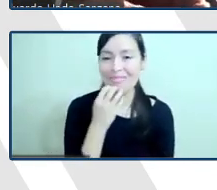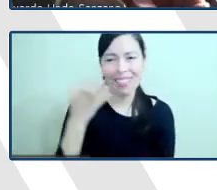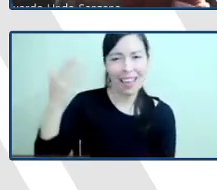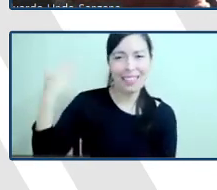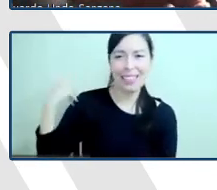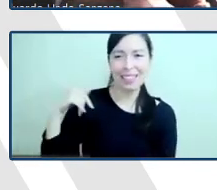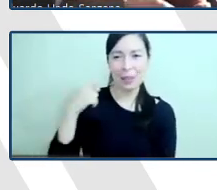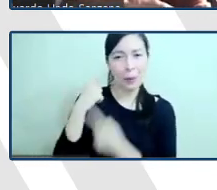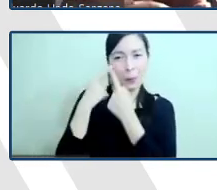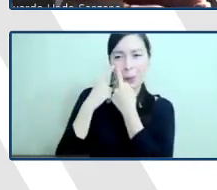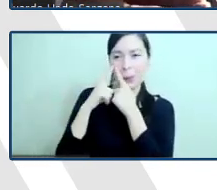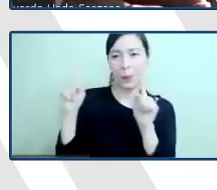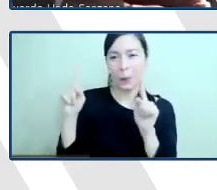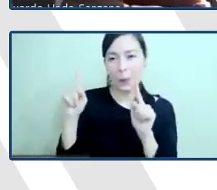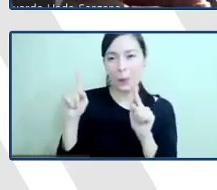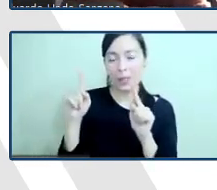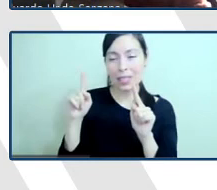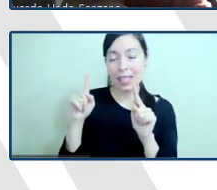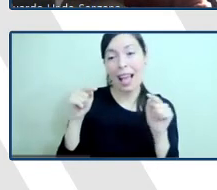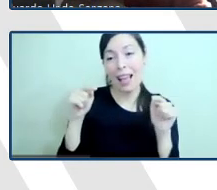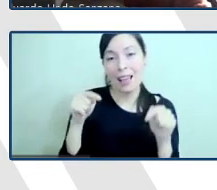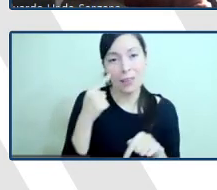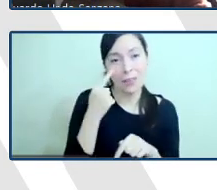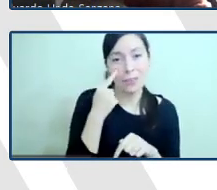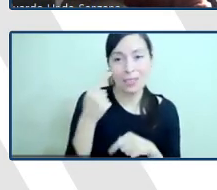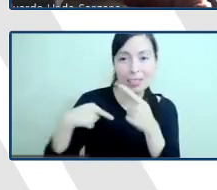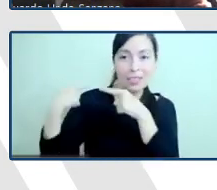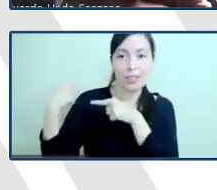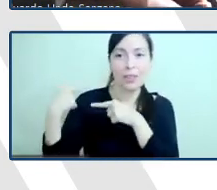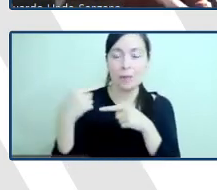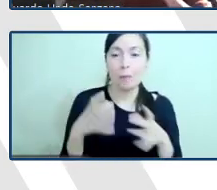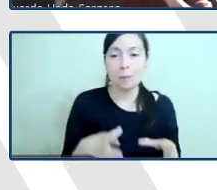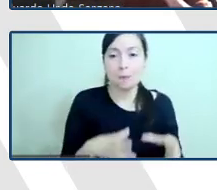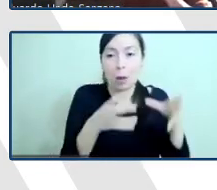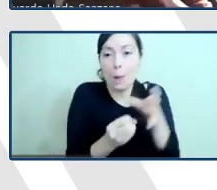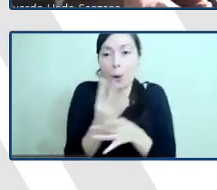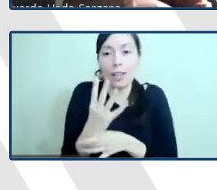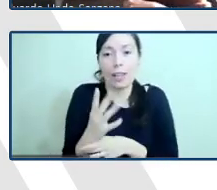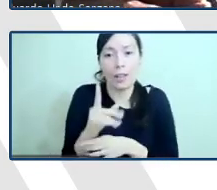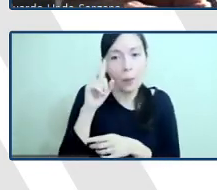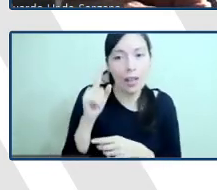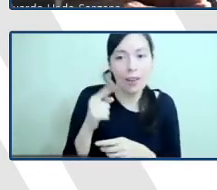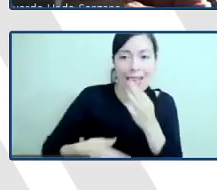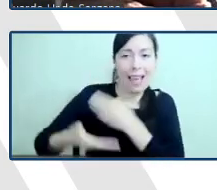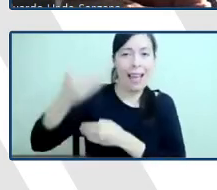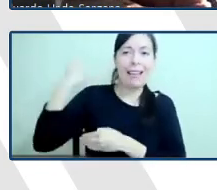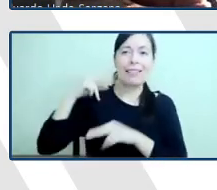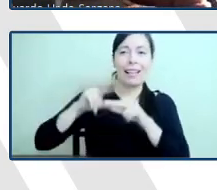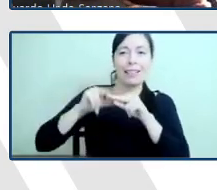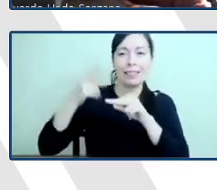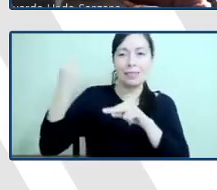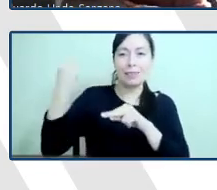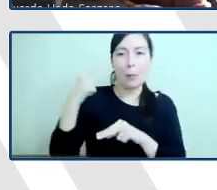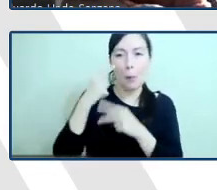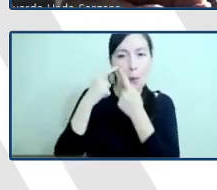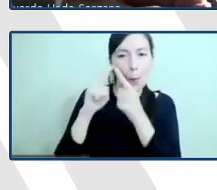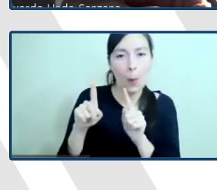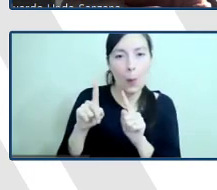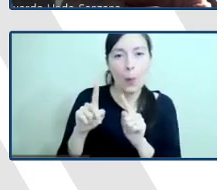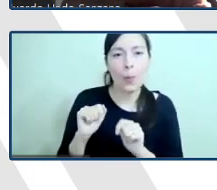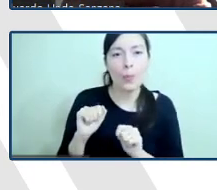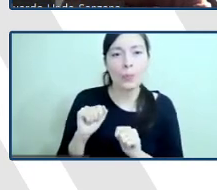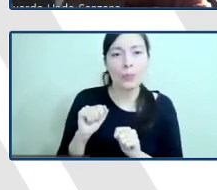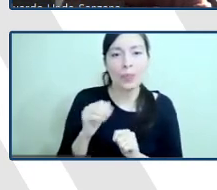era dorada de los observatorios modernos, ¿verdad? Es que a pesar de que ya no tenemos el Minitrack,